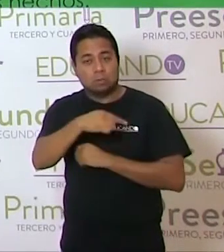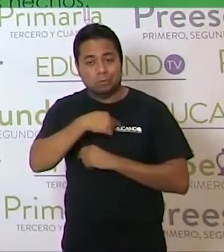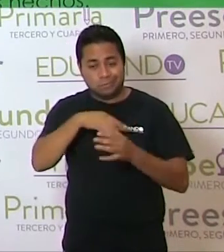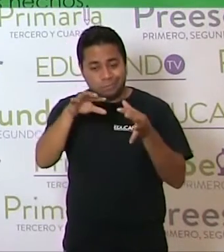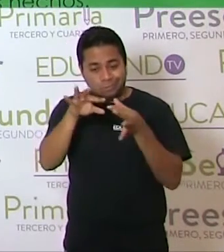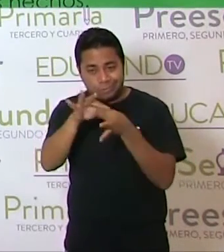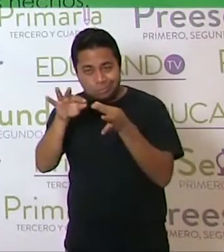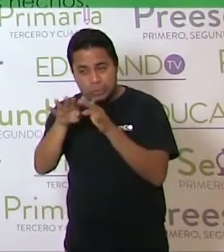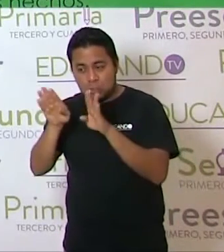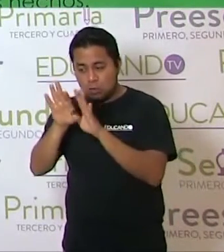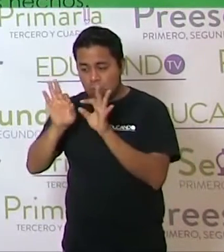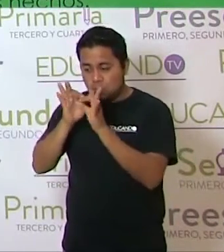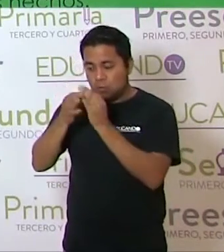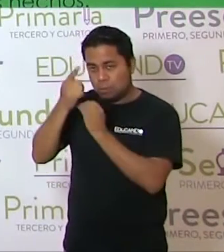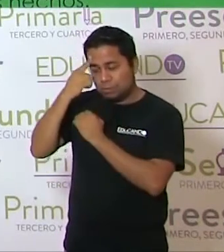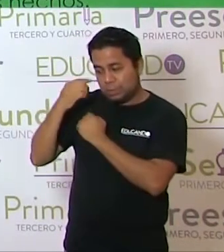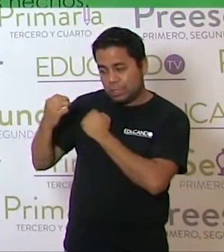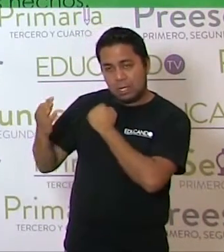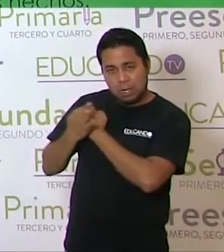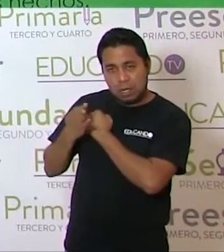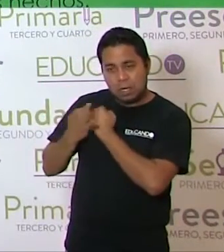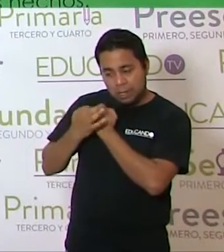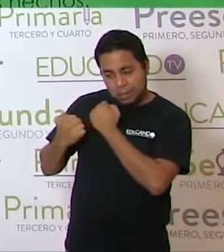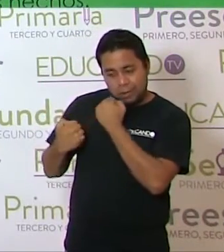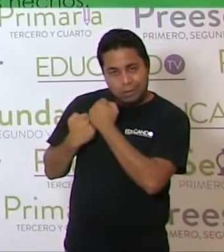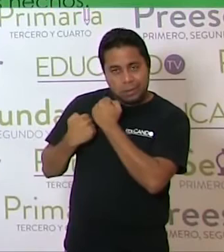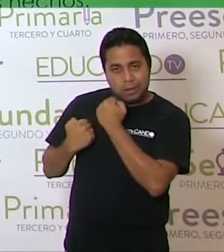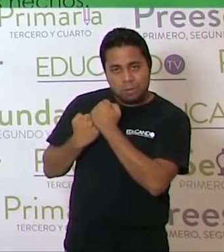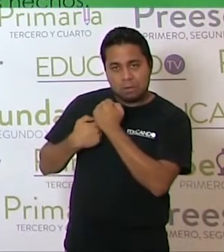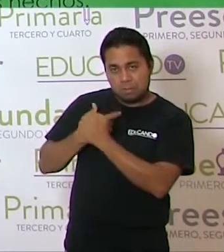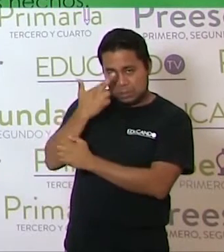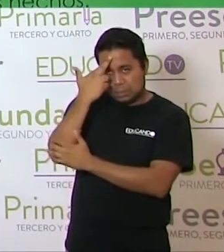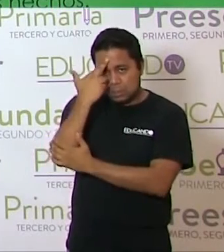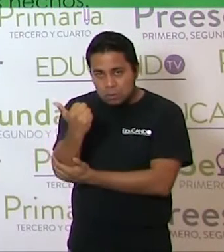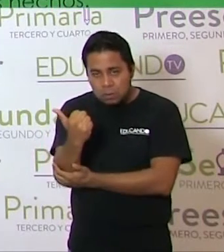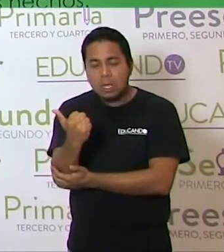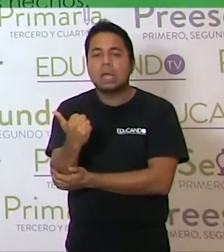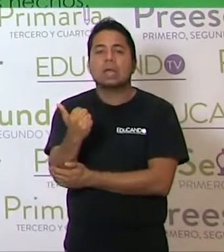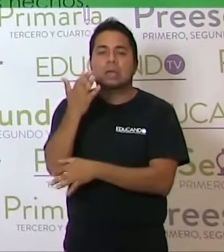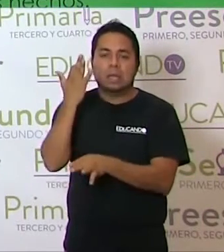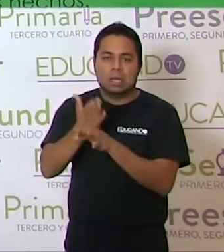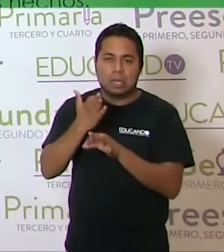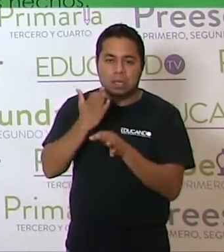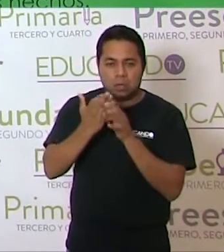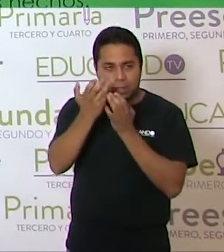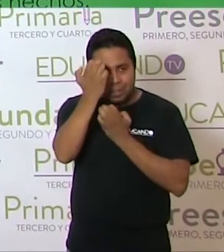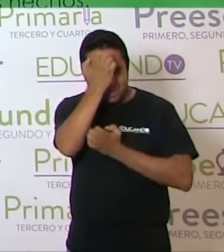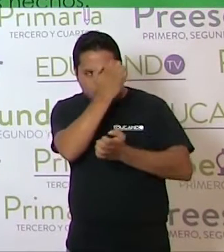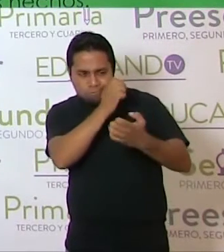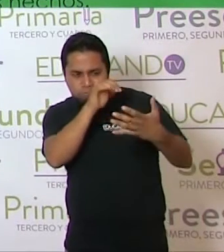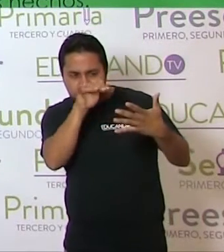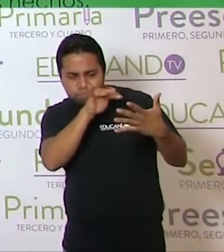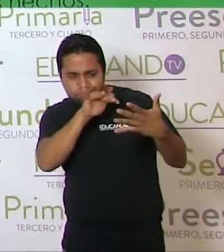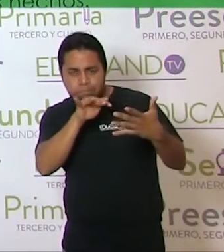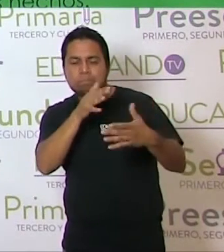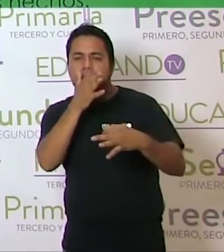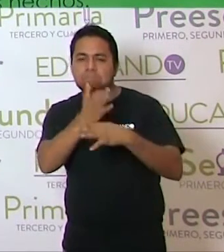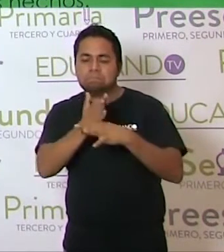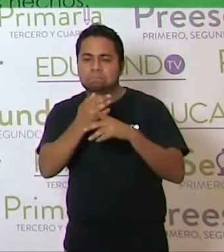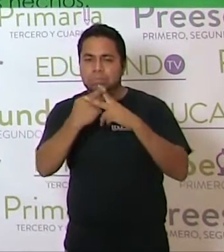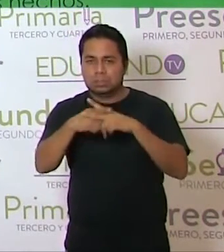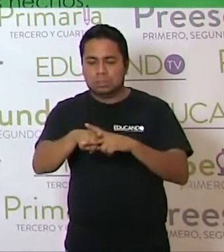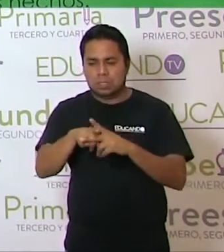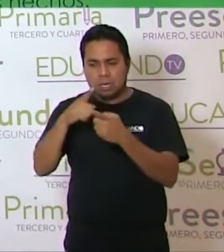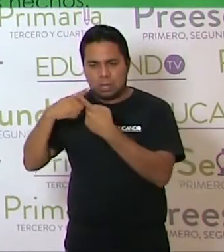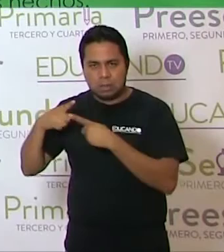formas de validar un argumento vamos a pasar entonces a analizar un texto hay